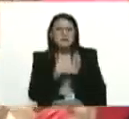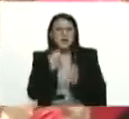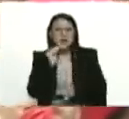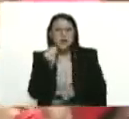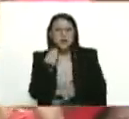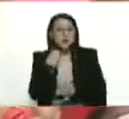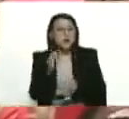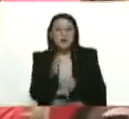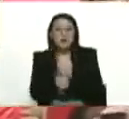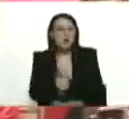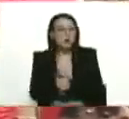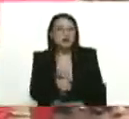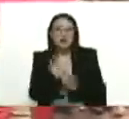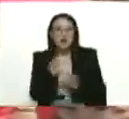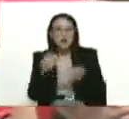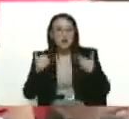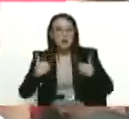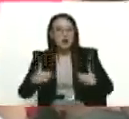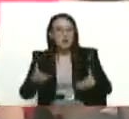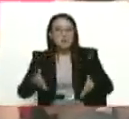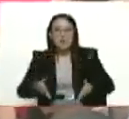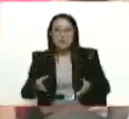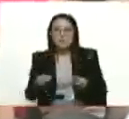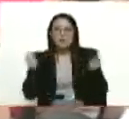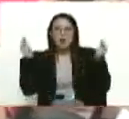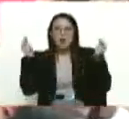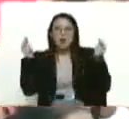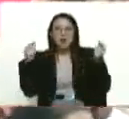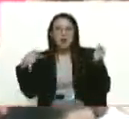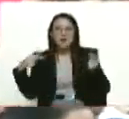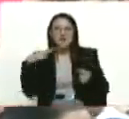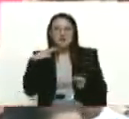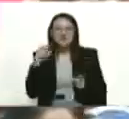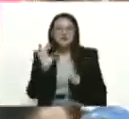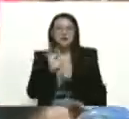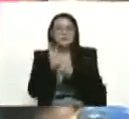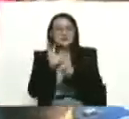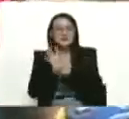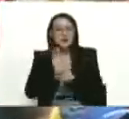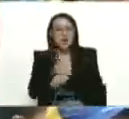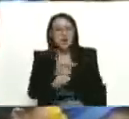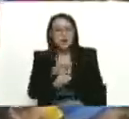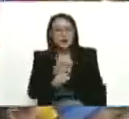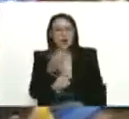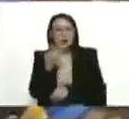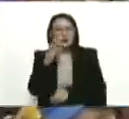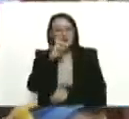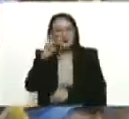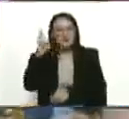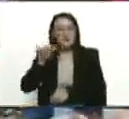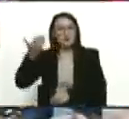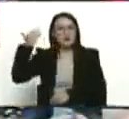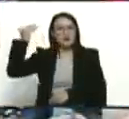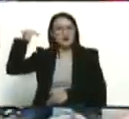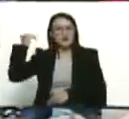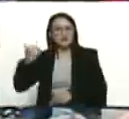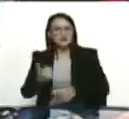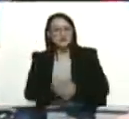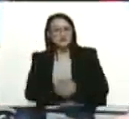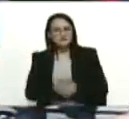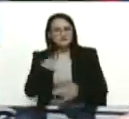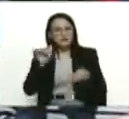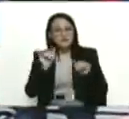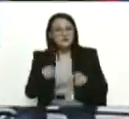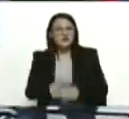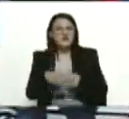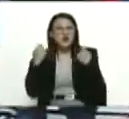que no han encontrado sus cuerpos. Víctimas de la persecución de los gobiernos de la Cuarta República. Esa violencia de